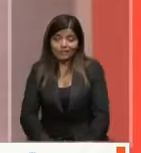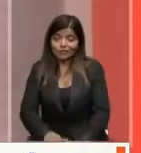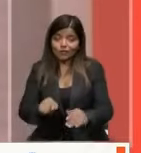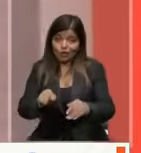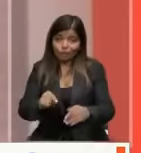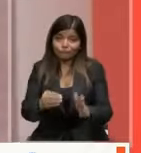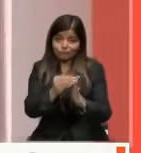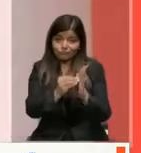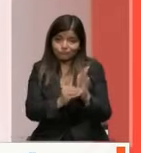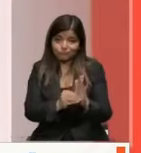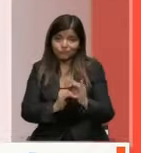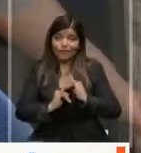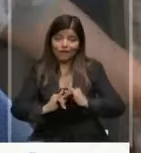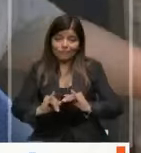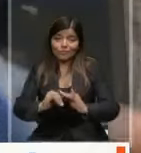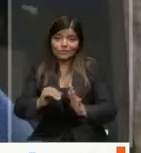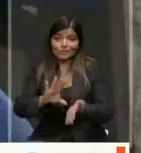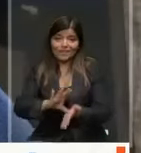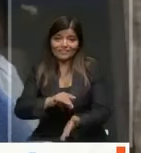de nuestro país.